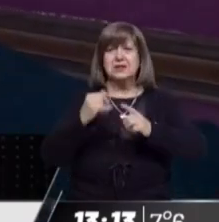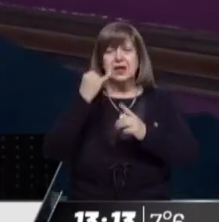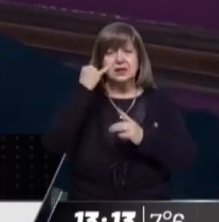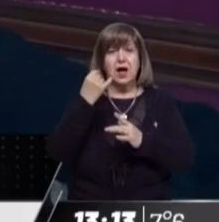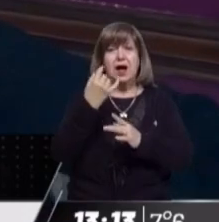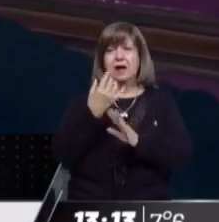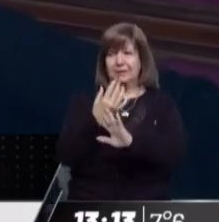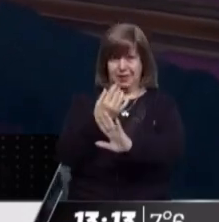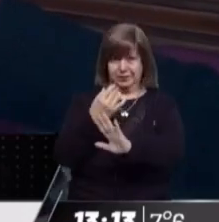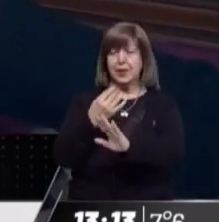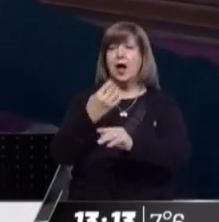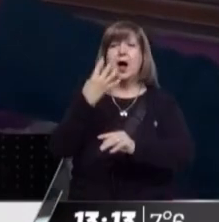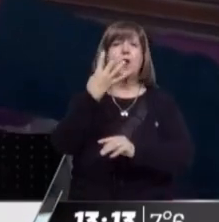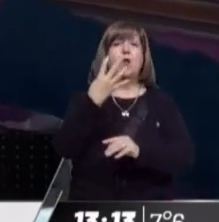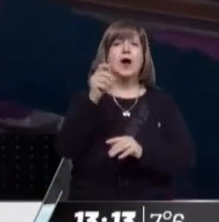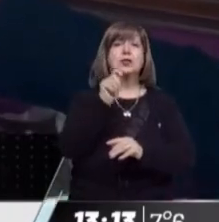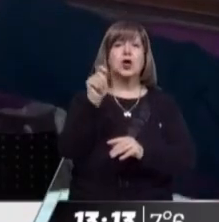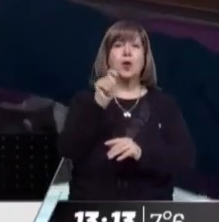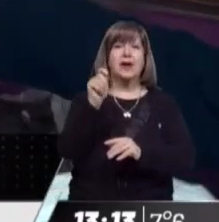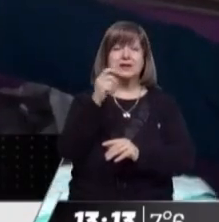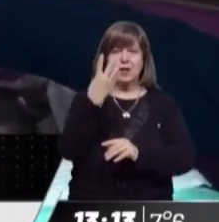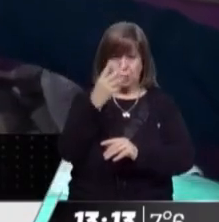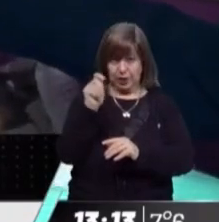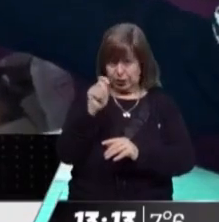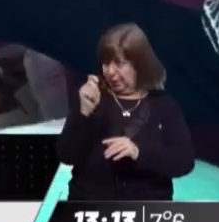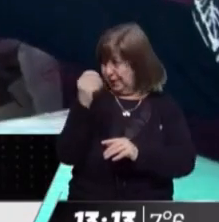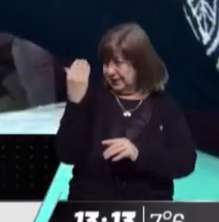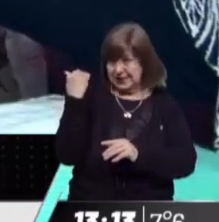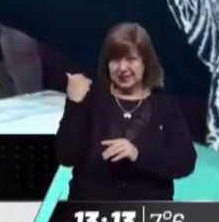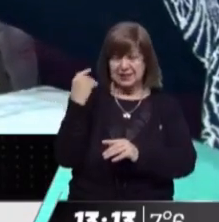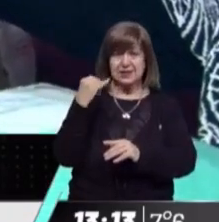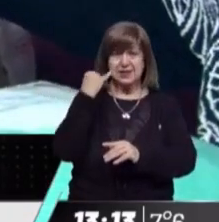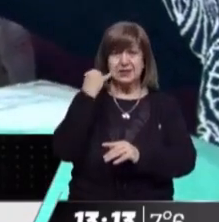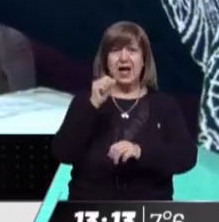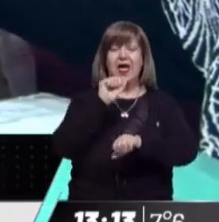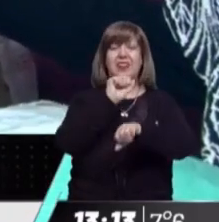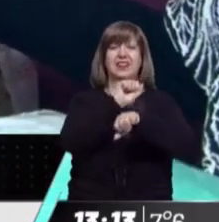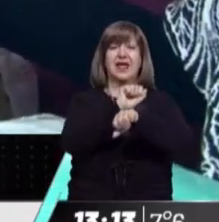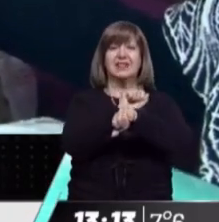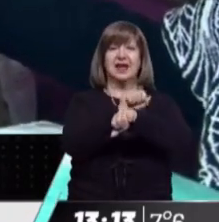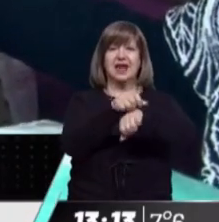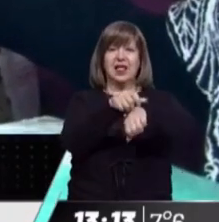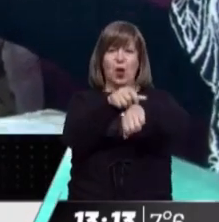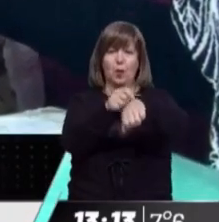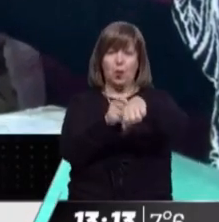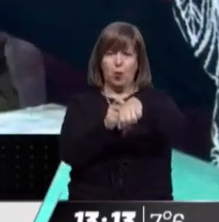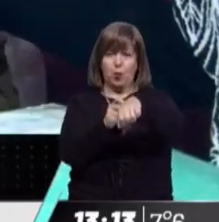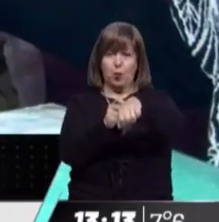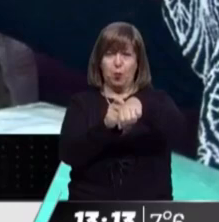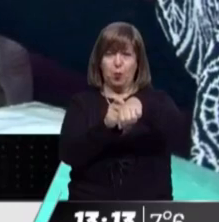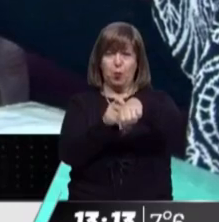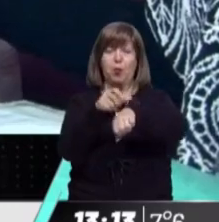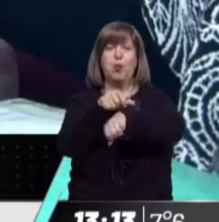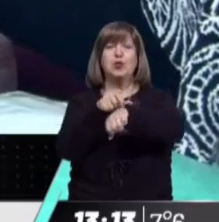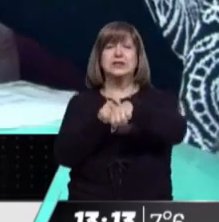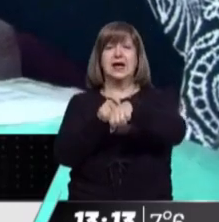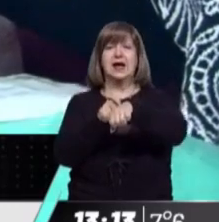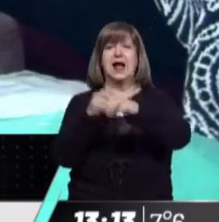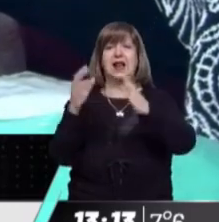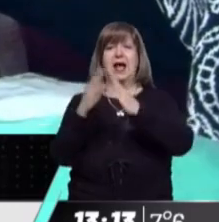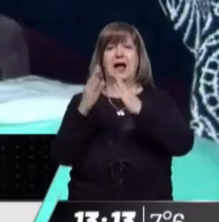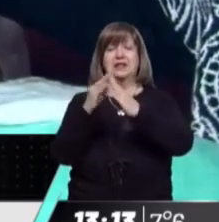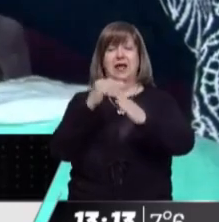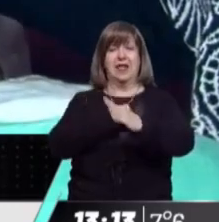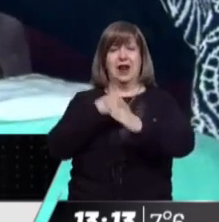meses está a mi causa estuvo detenido con una pulsera en la casa de su madre en la